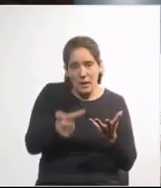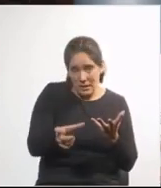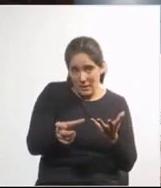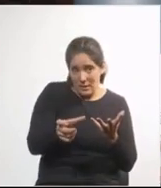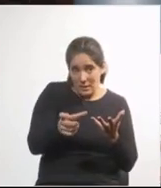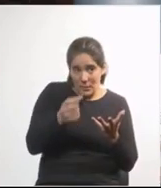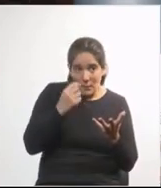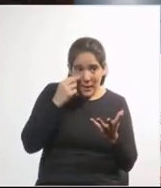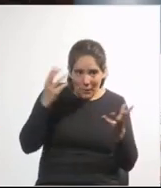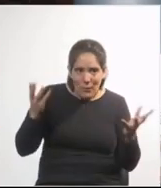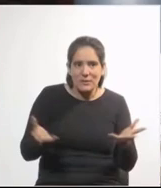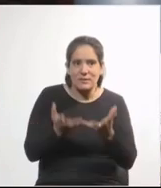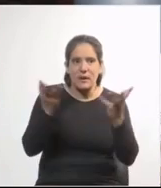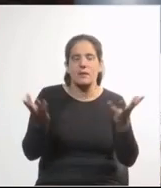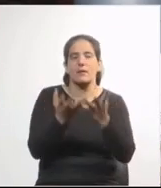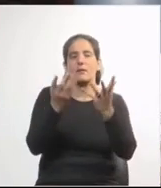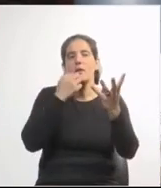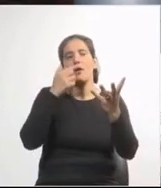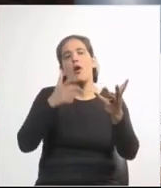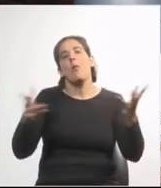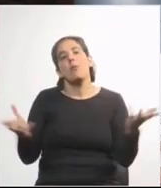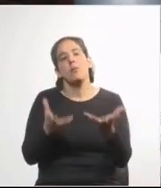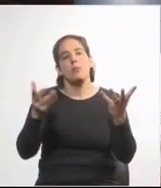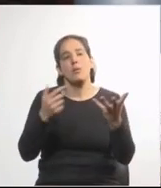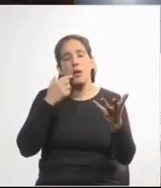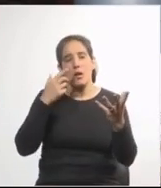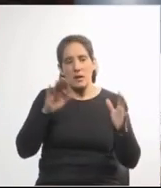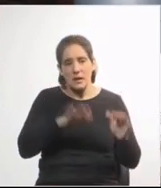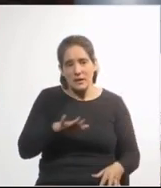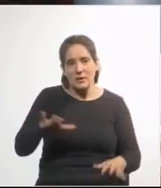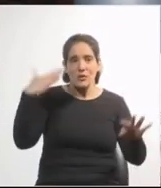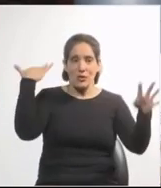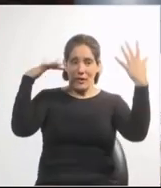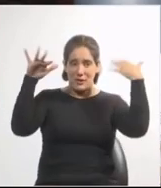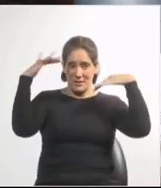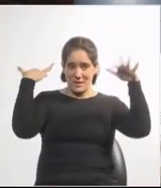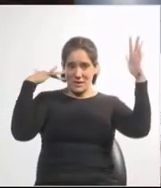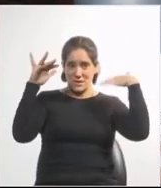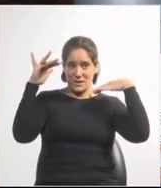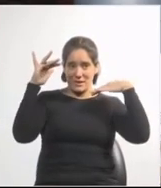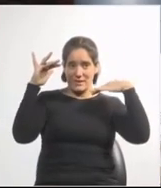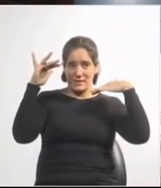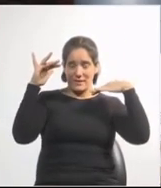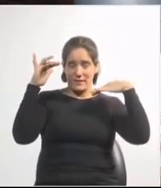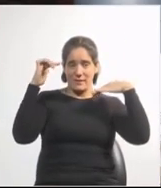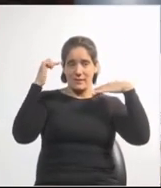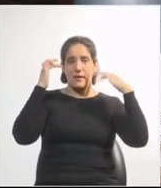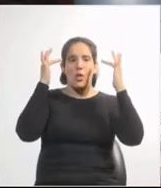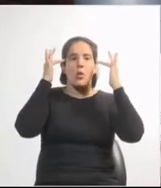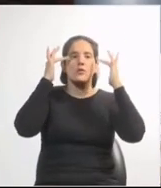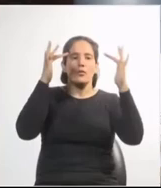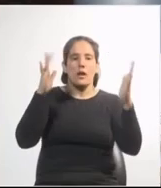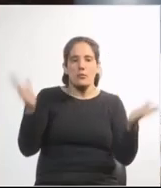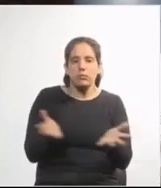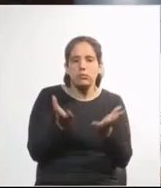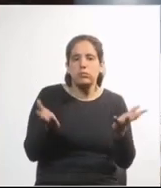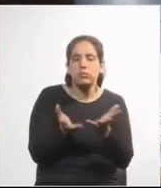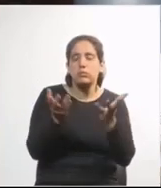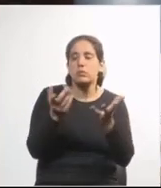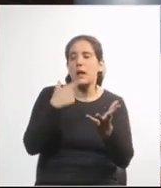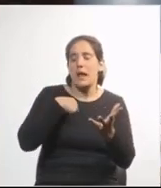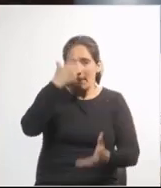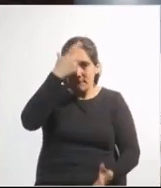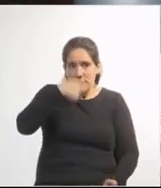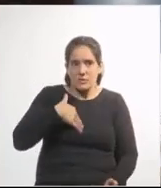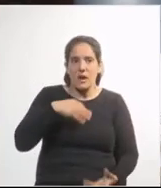potencial de niños y niñas y adolescentes, contribuyendo con el apoyo educativo y formativo en los ámbitos